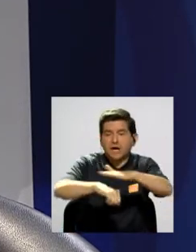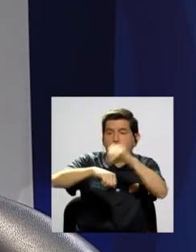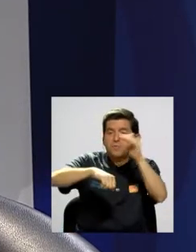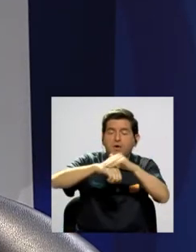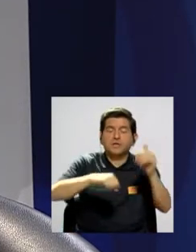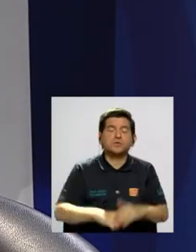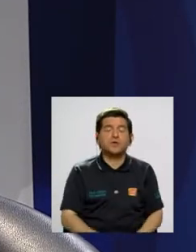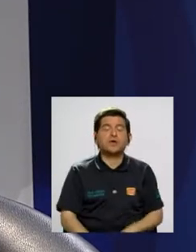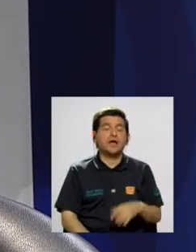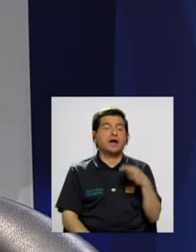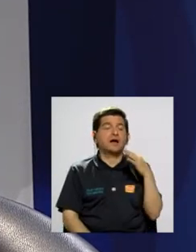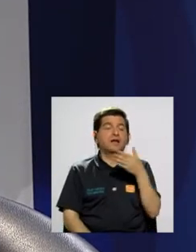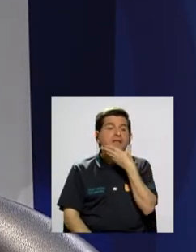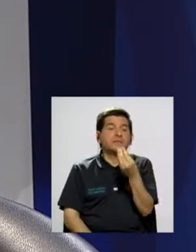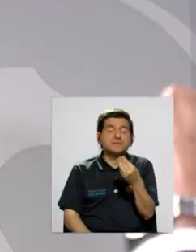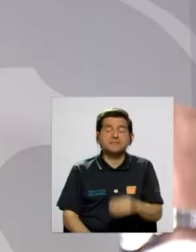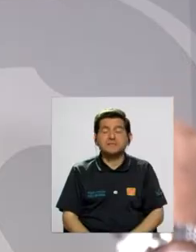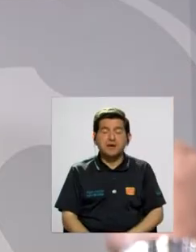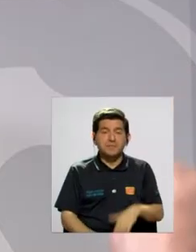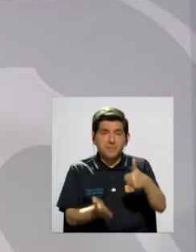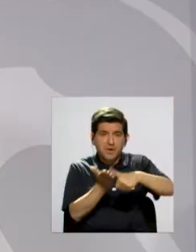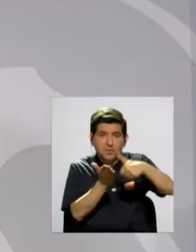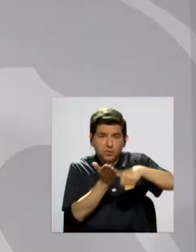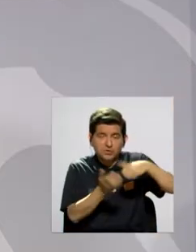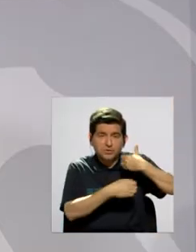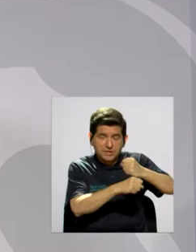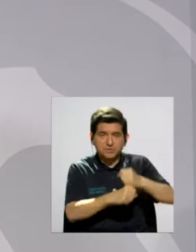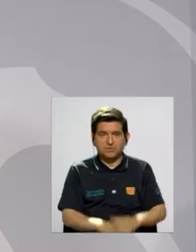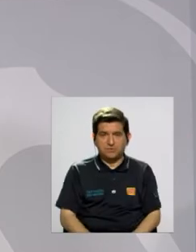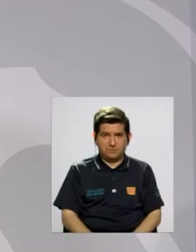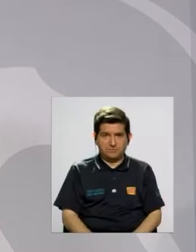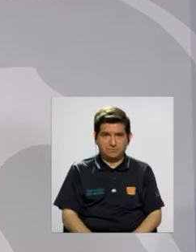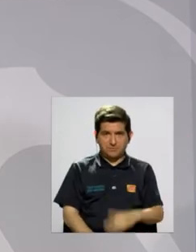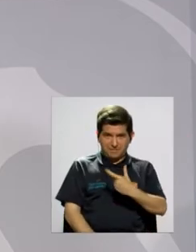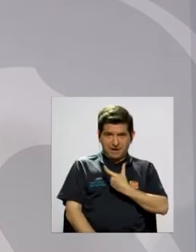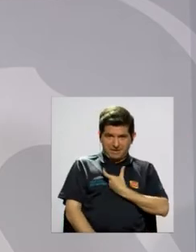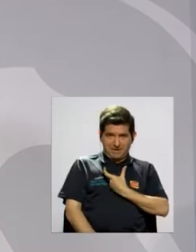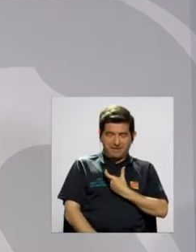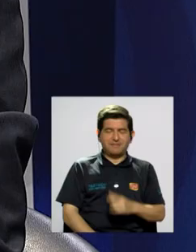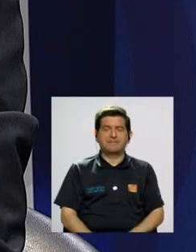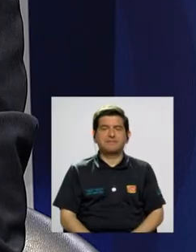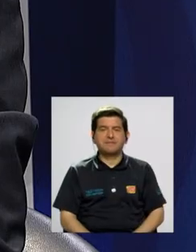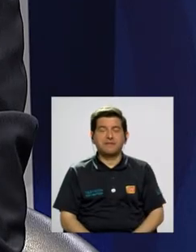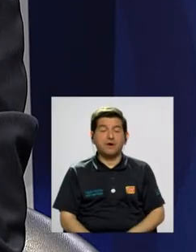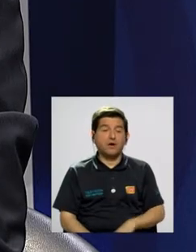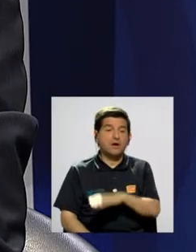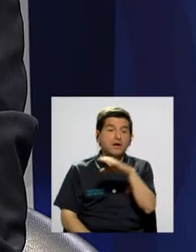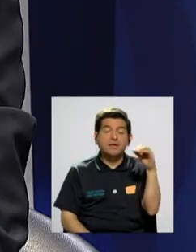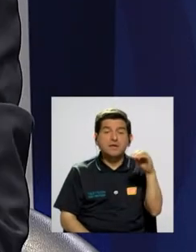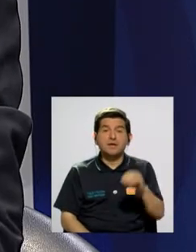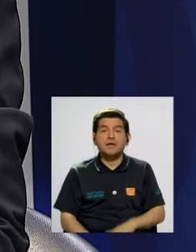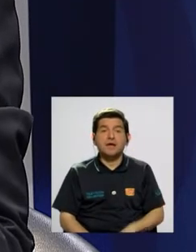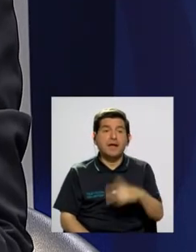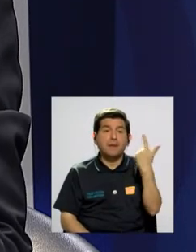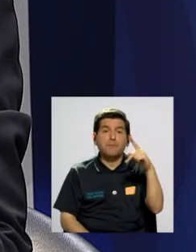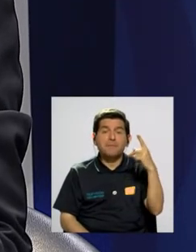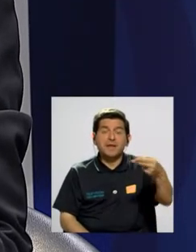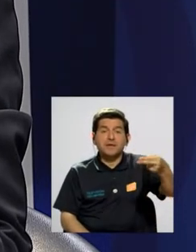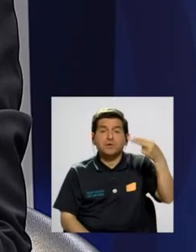Diciembre del año que viene estamos en plena campaña de alcaldes. Vuelcan corren el riesgo histórico